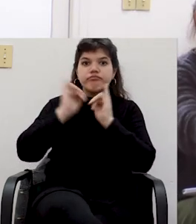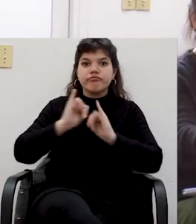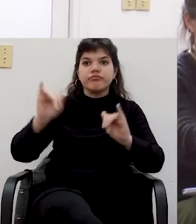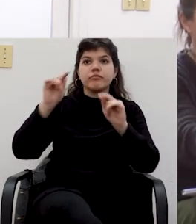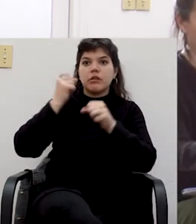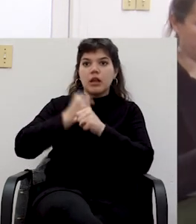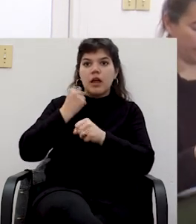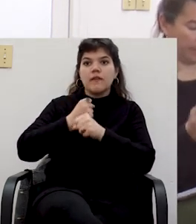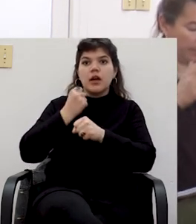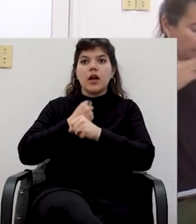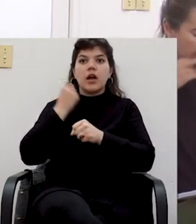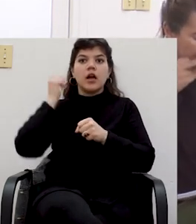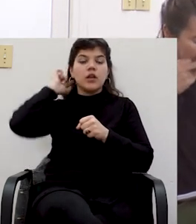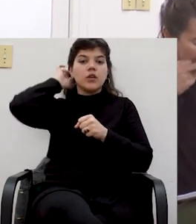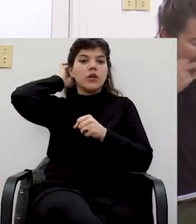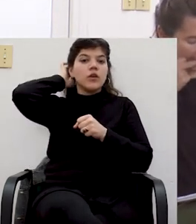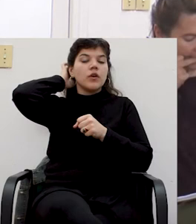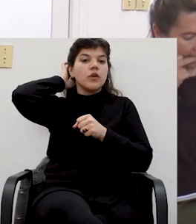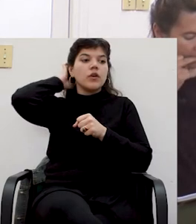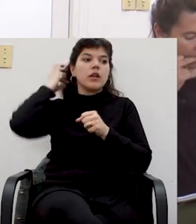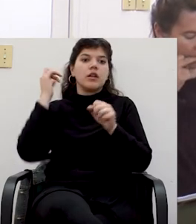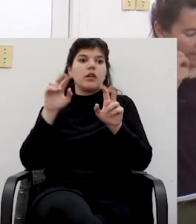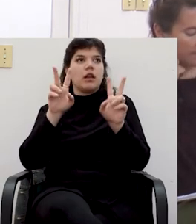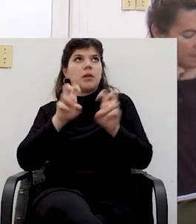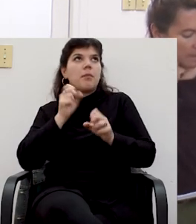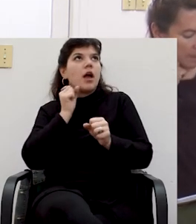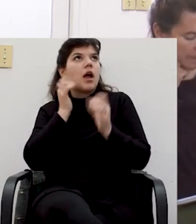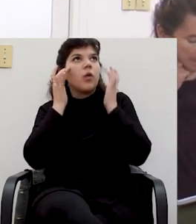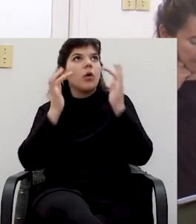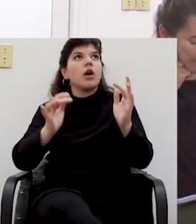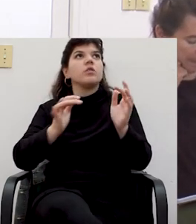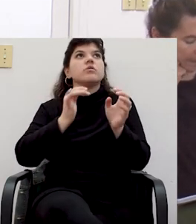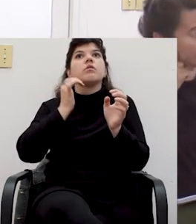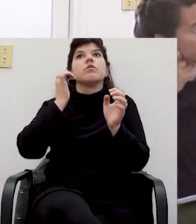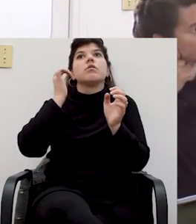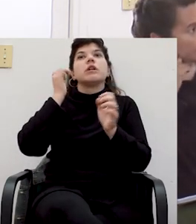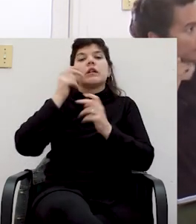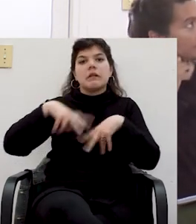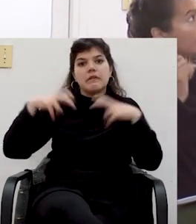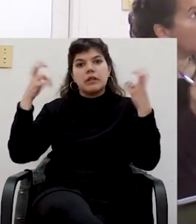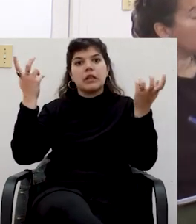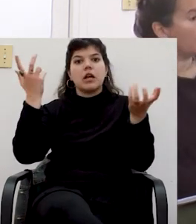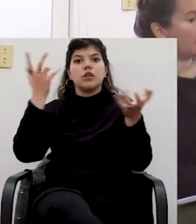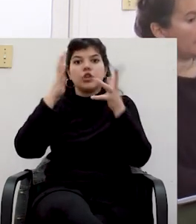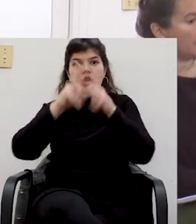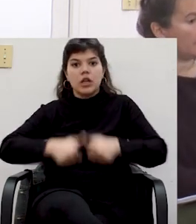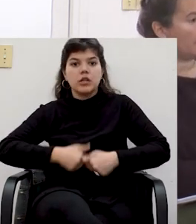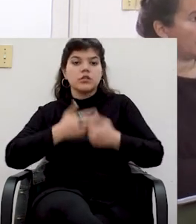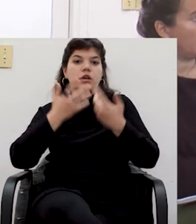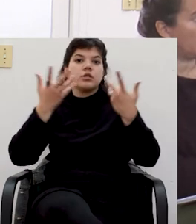y trabajándose en materia educativa, de investigación, de extensión, en gestión,